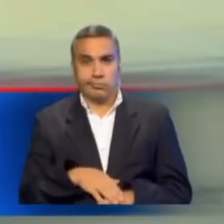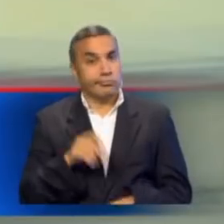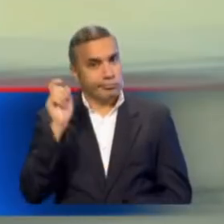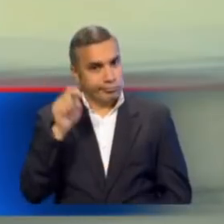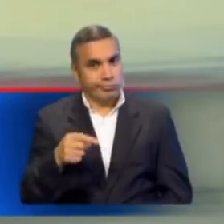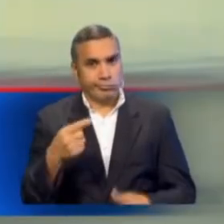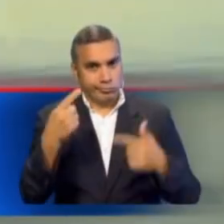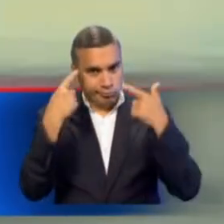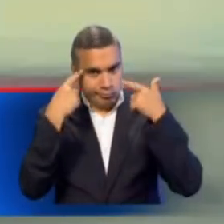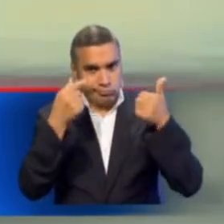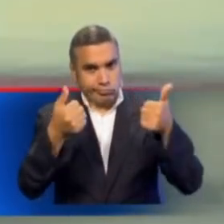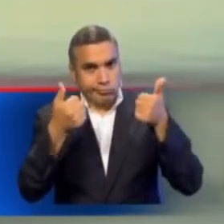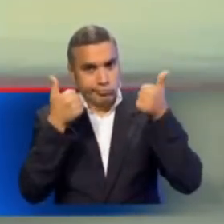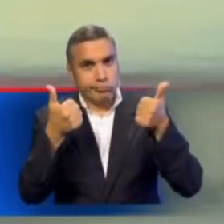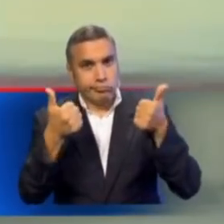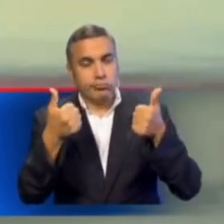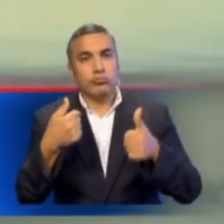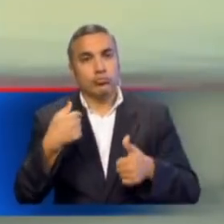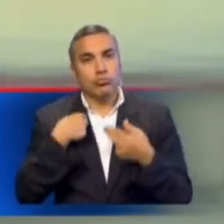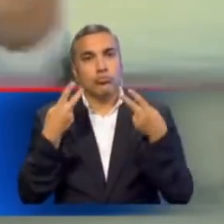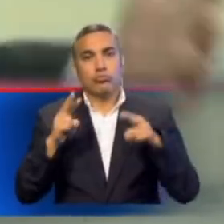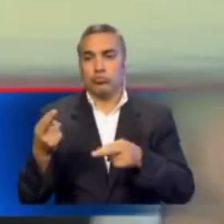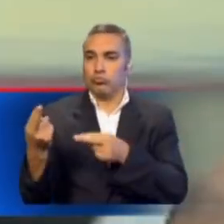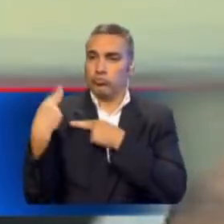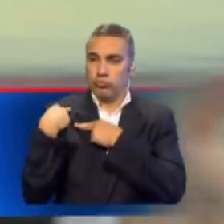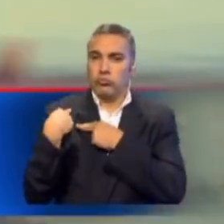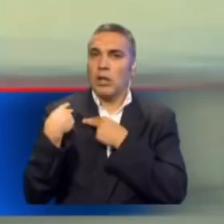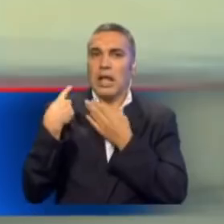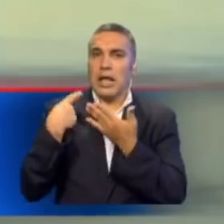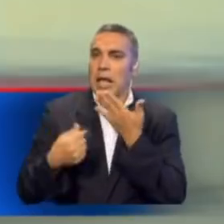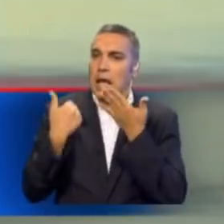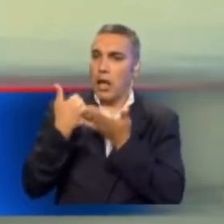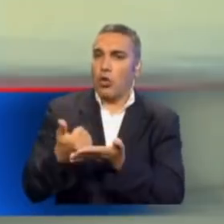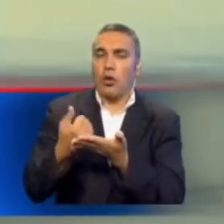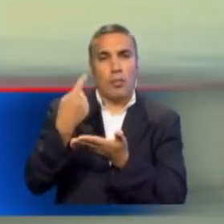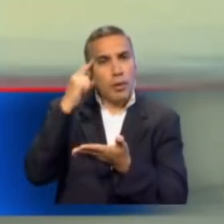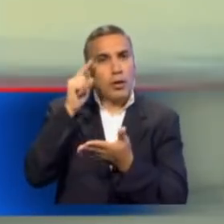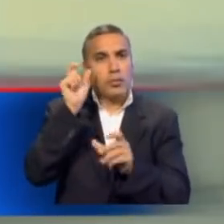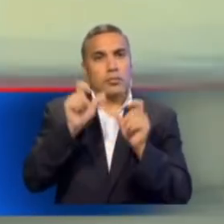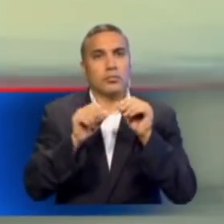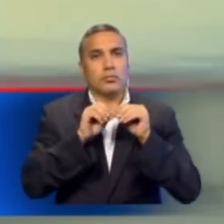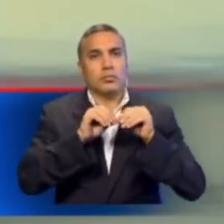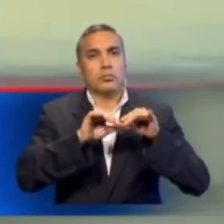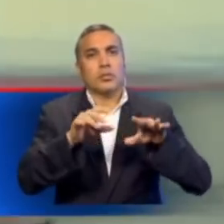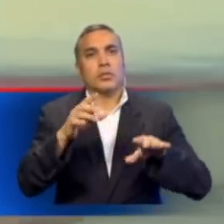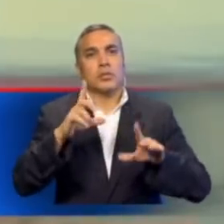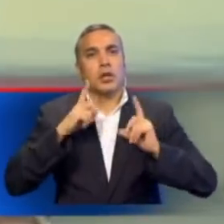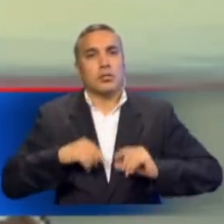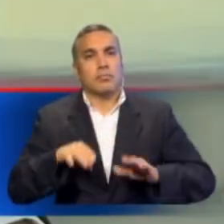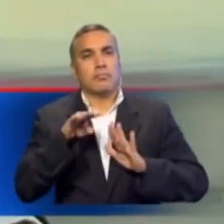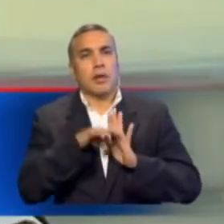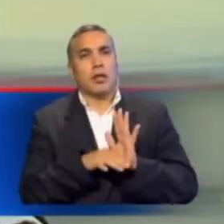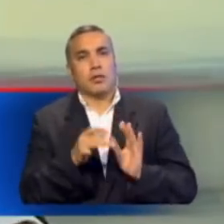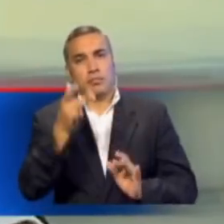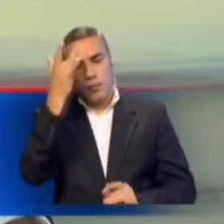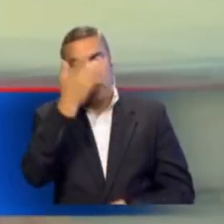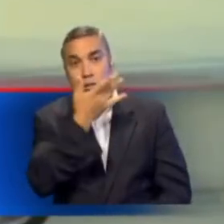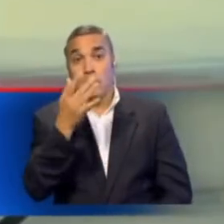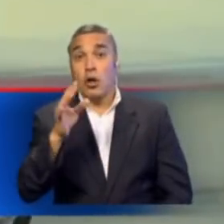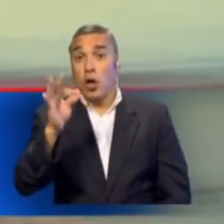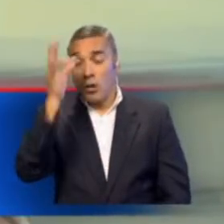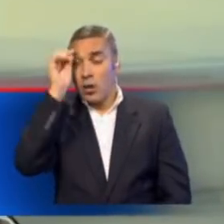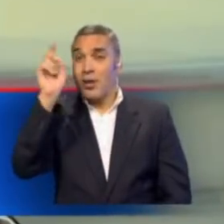debemos hacer conciencia a los ciudadanos qué hemos aportado para el manejo también de la crisis. Mientras hay hospitales que